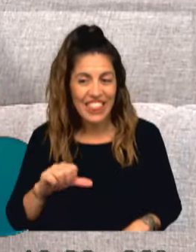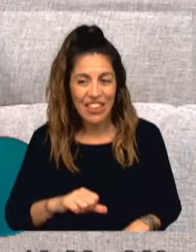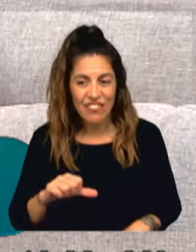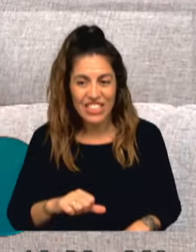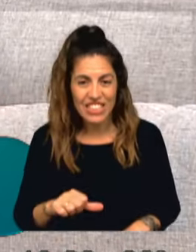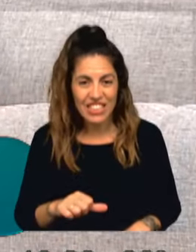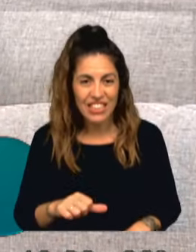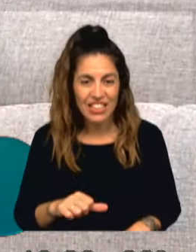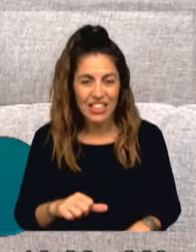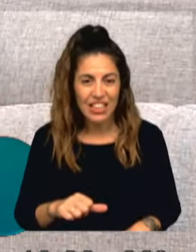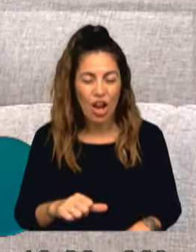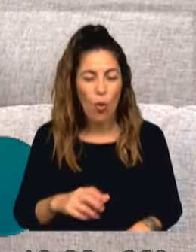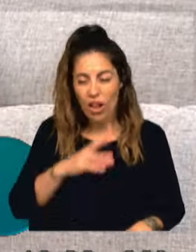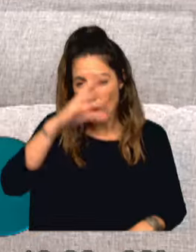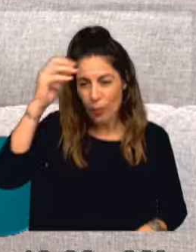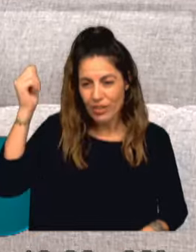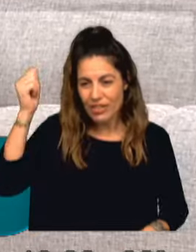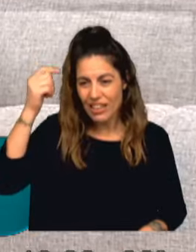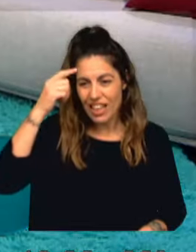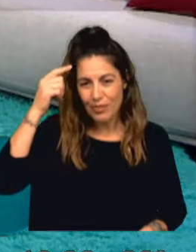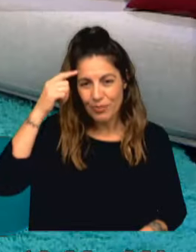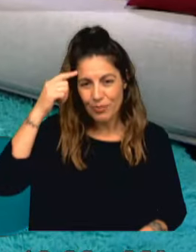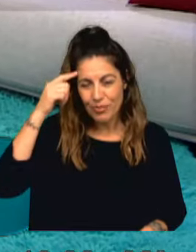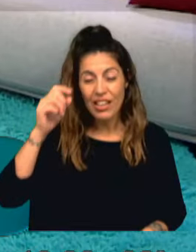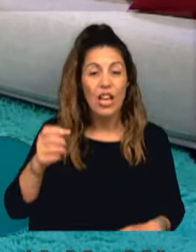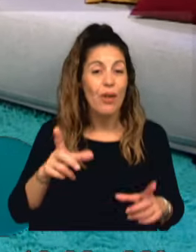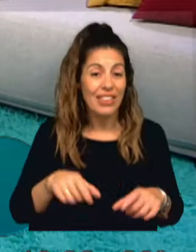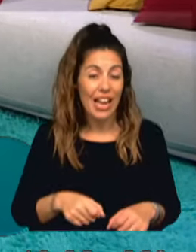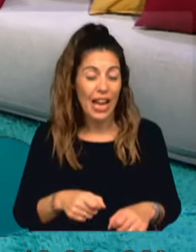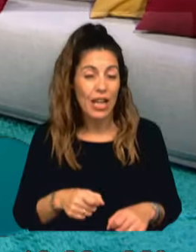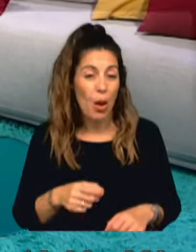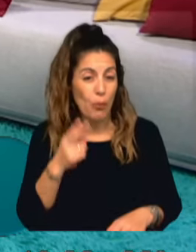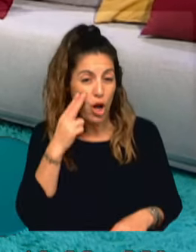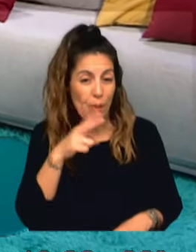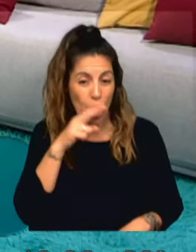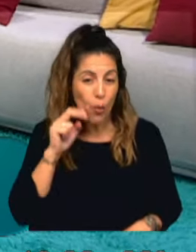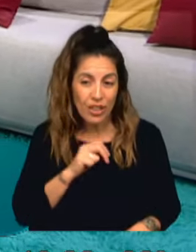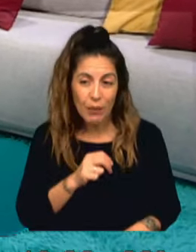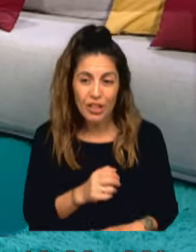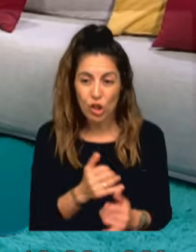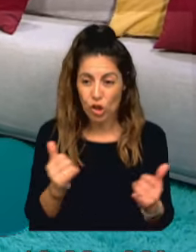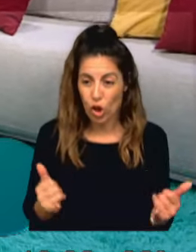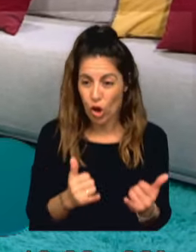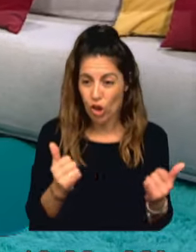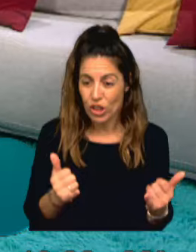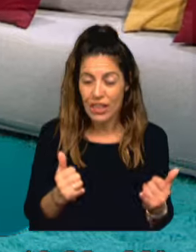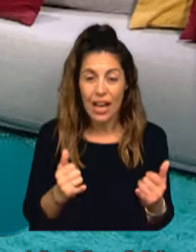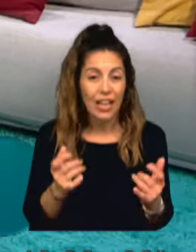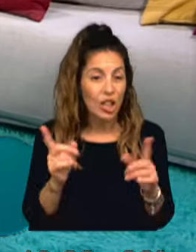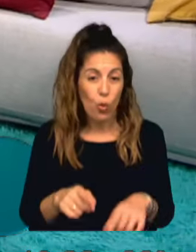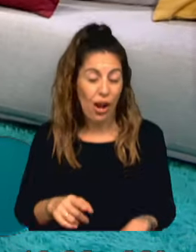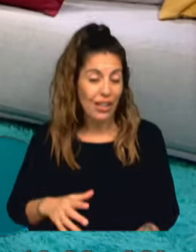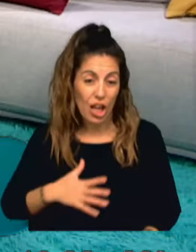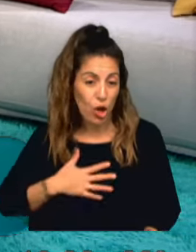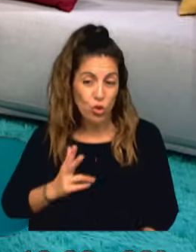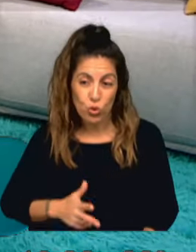alguna demencia senil que va va a traer aparejado problemas de comportamiento en en el día a día así como un cristiano lo mismo